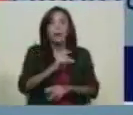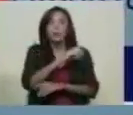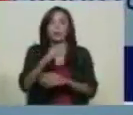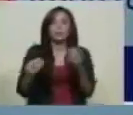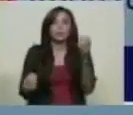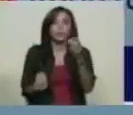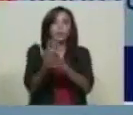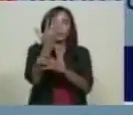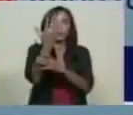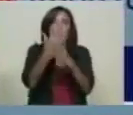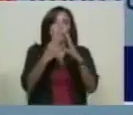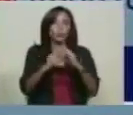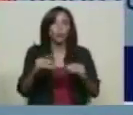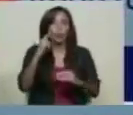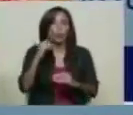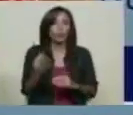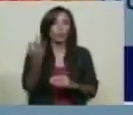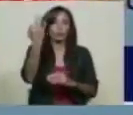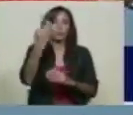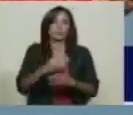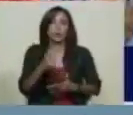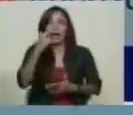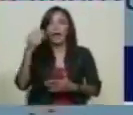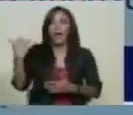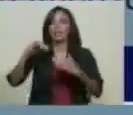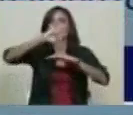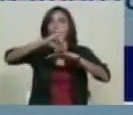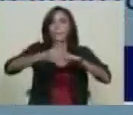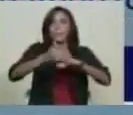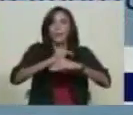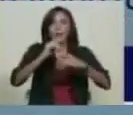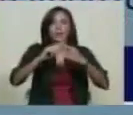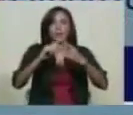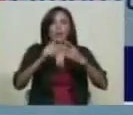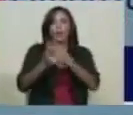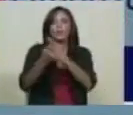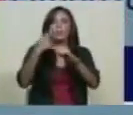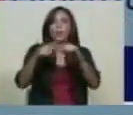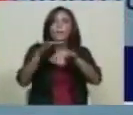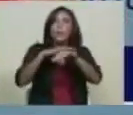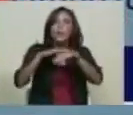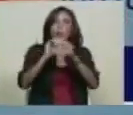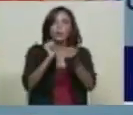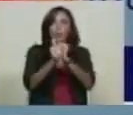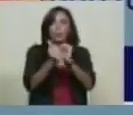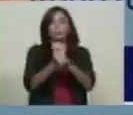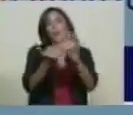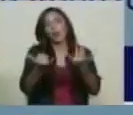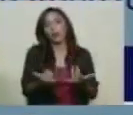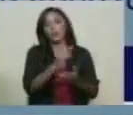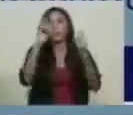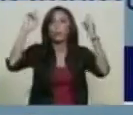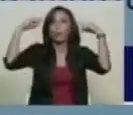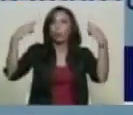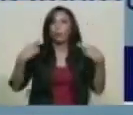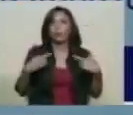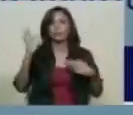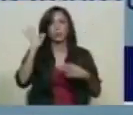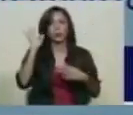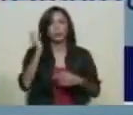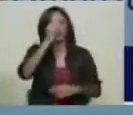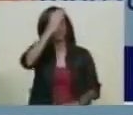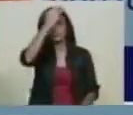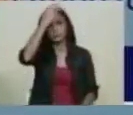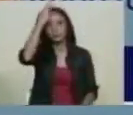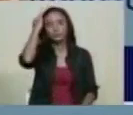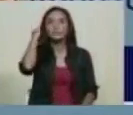JPSUV, con Héctor, luego con Pedro, ahora con Robexa. Inclusive en algún momento, usted sabe que parecía